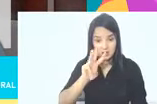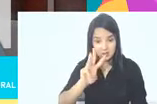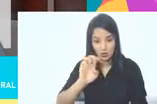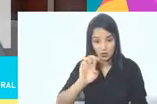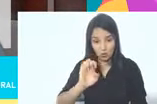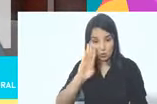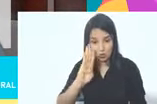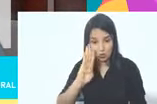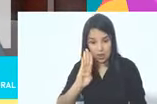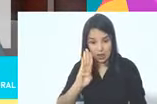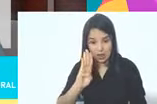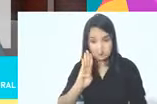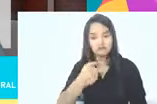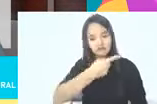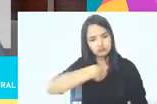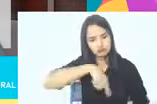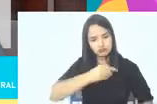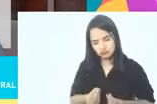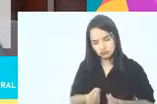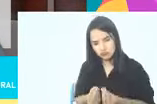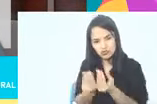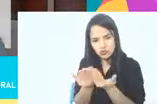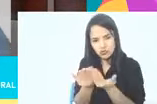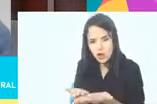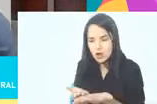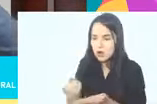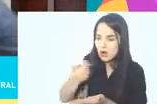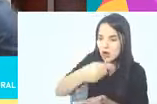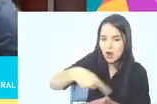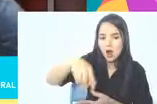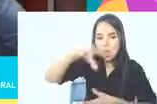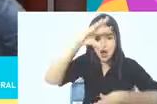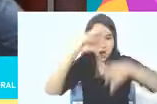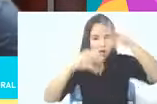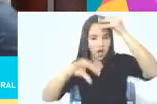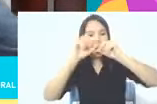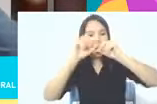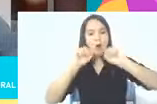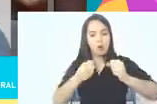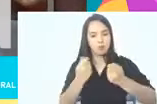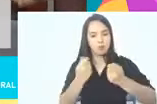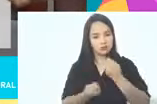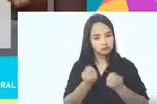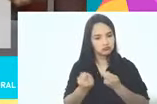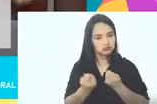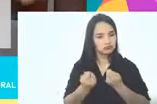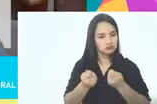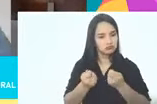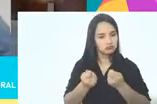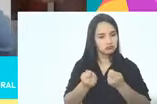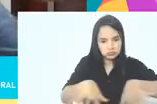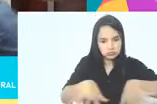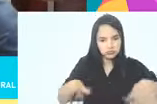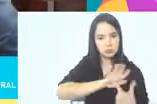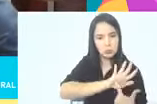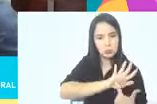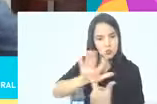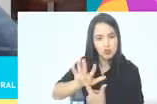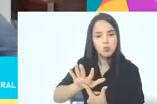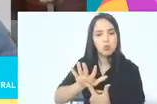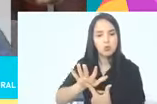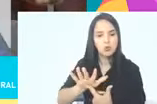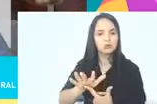sostenible nuestros programas, nuestros planes y nuestros proyectos. Imagínense un país que no tenga